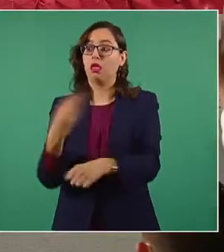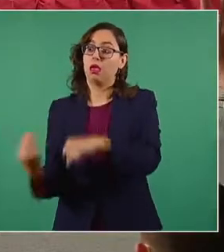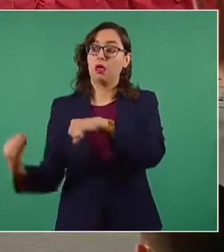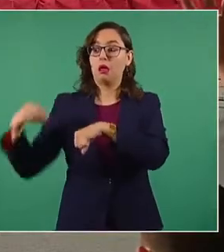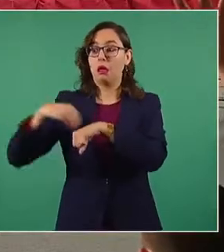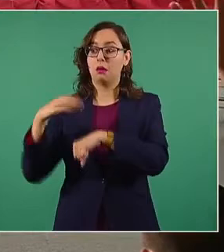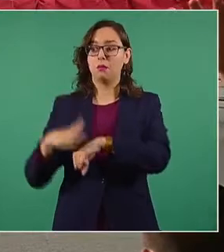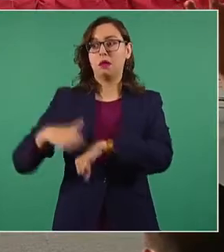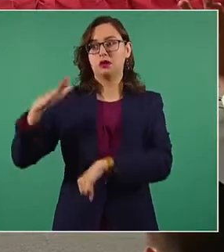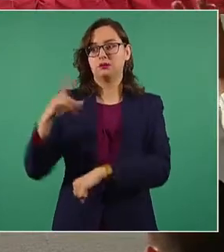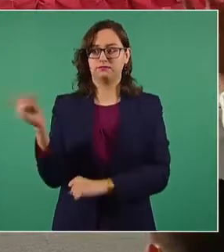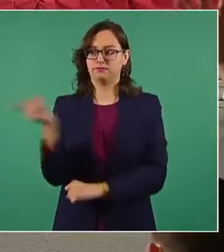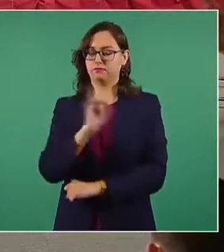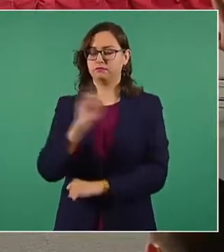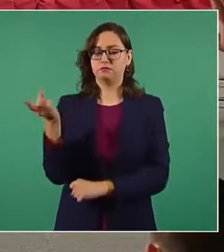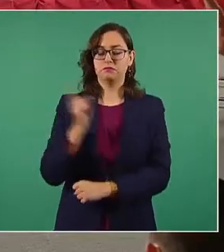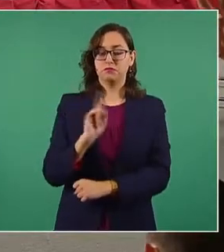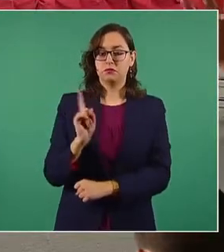Pueden haber ahorros, eso sí,